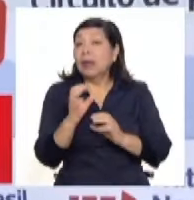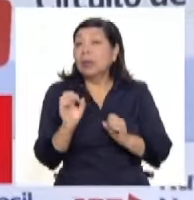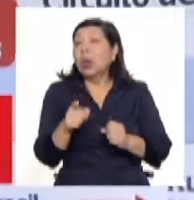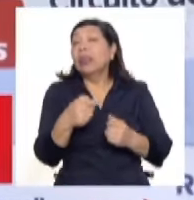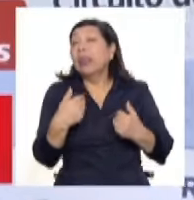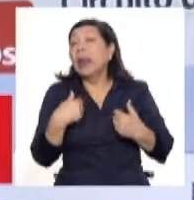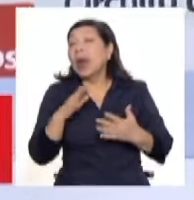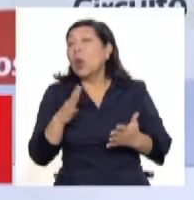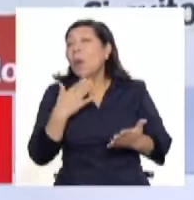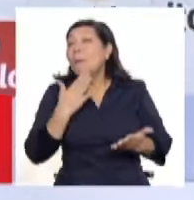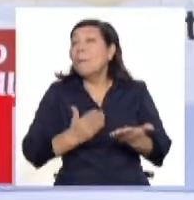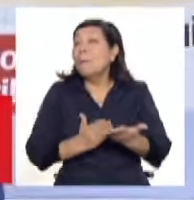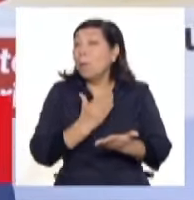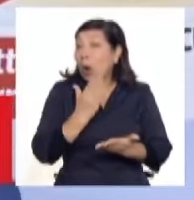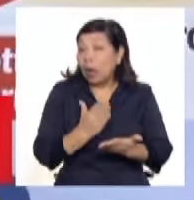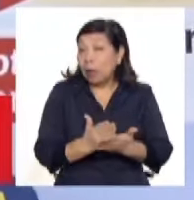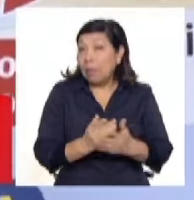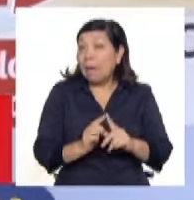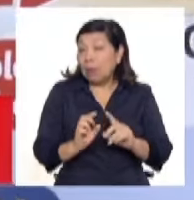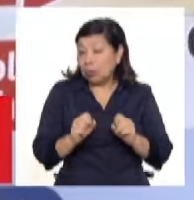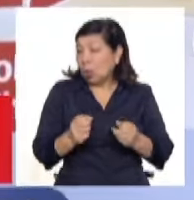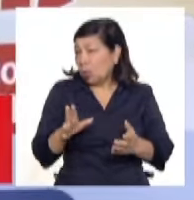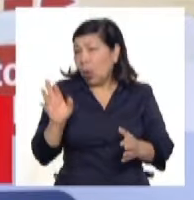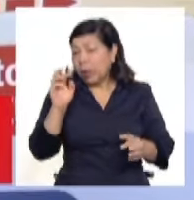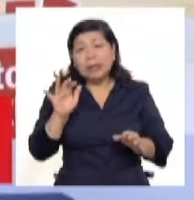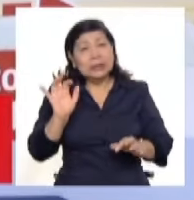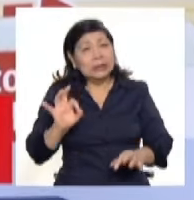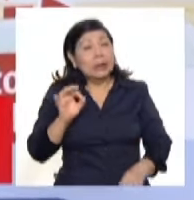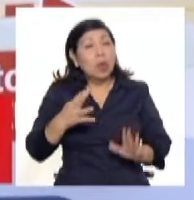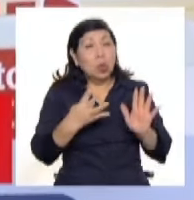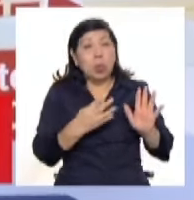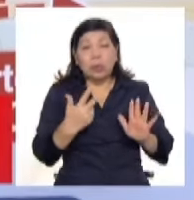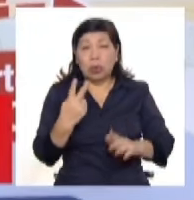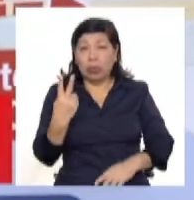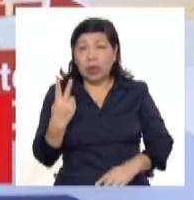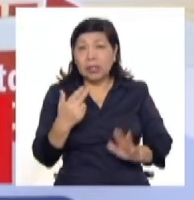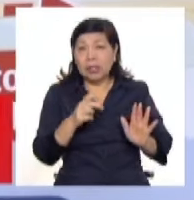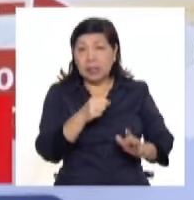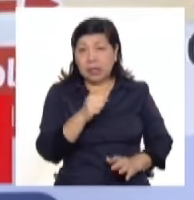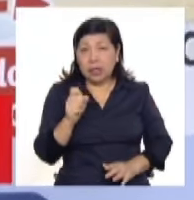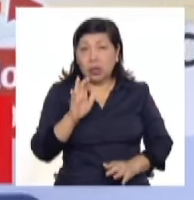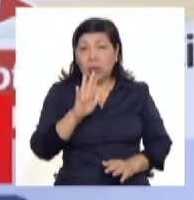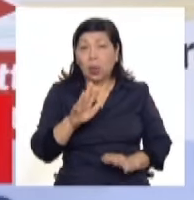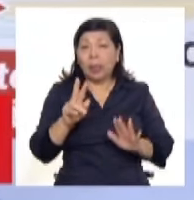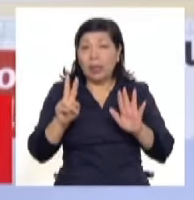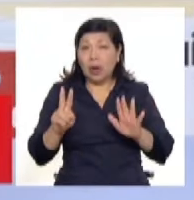tuvieran algún percance con cualquier semáforo, no duden de llamar al